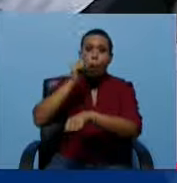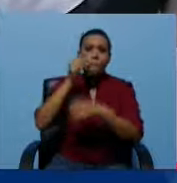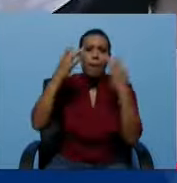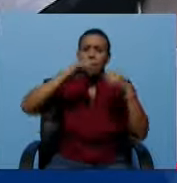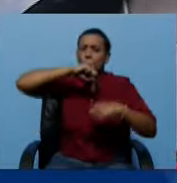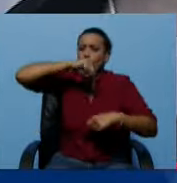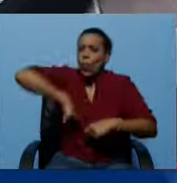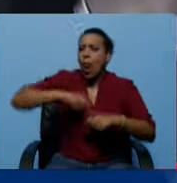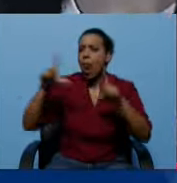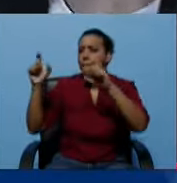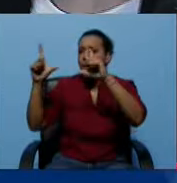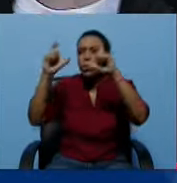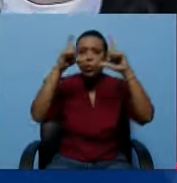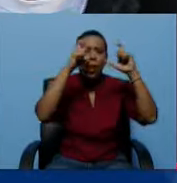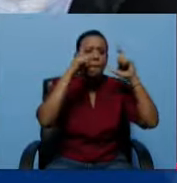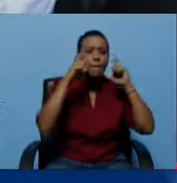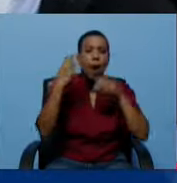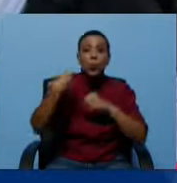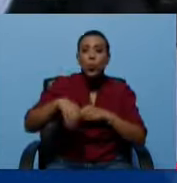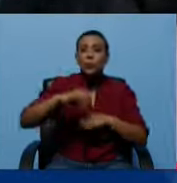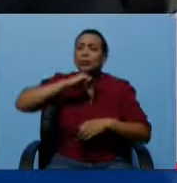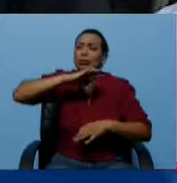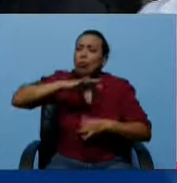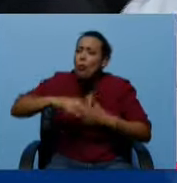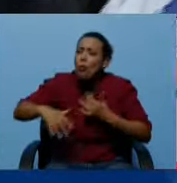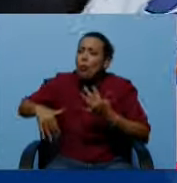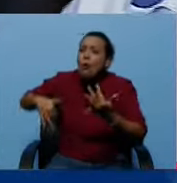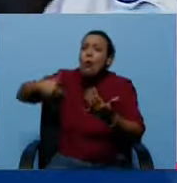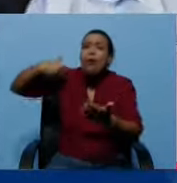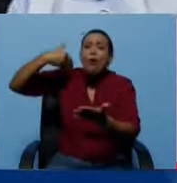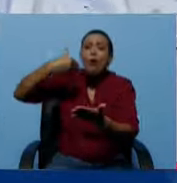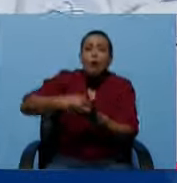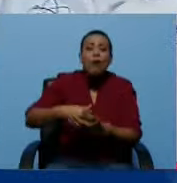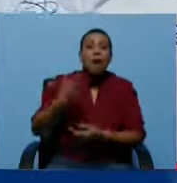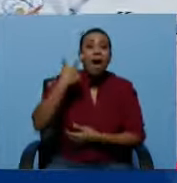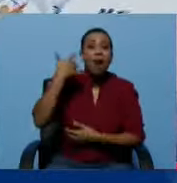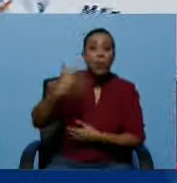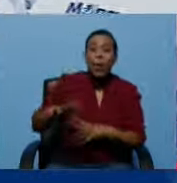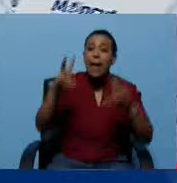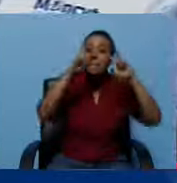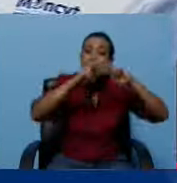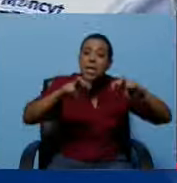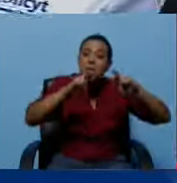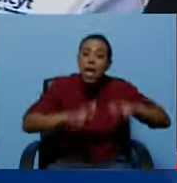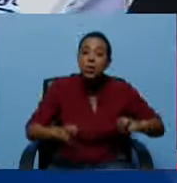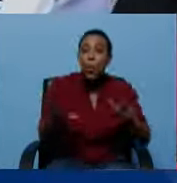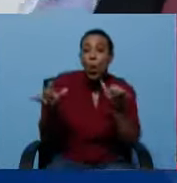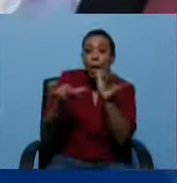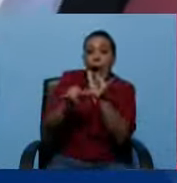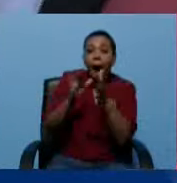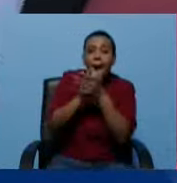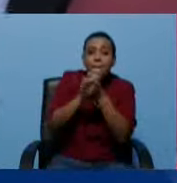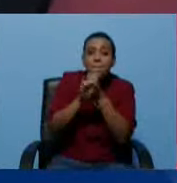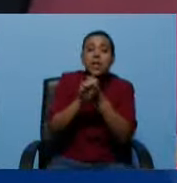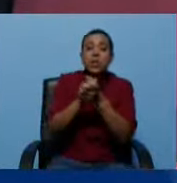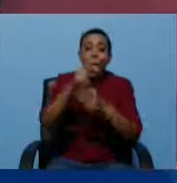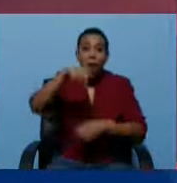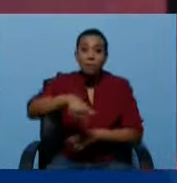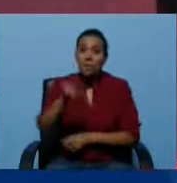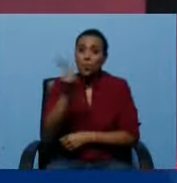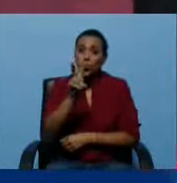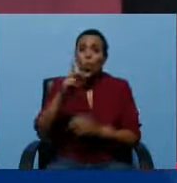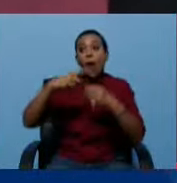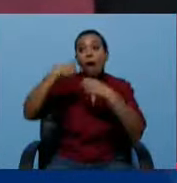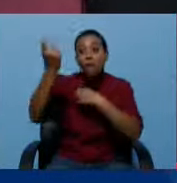apasionado de la fotografía. Tantos relatos, inclusive, de investigadores cercanos, compañeros de él en Venezuela y